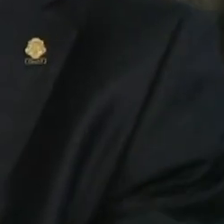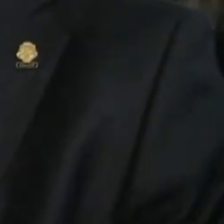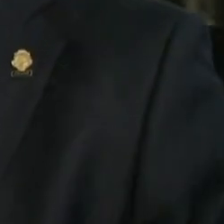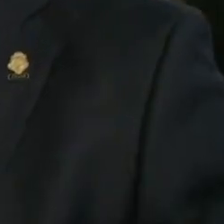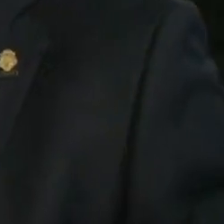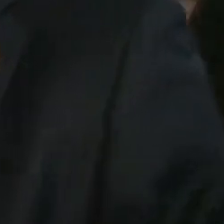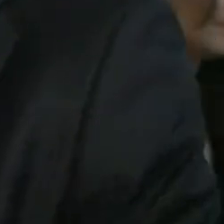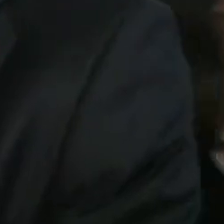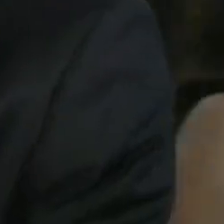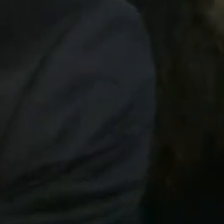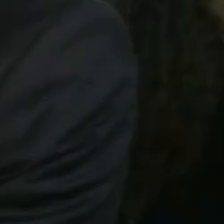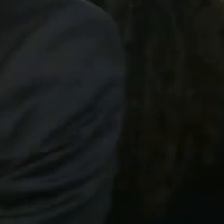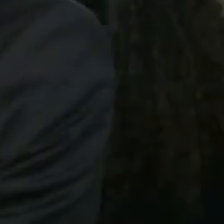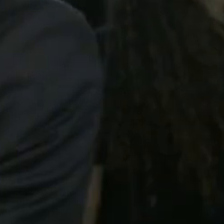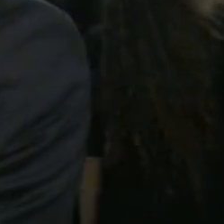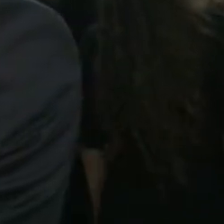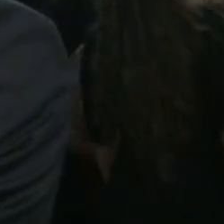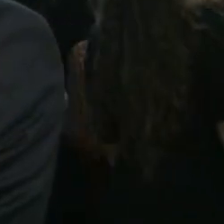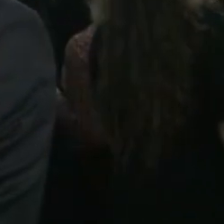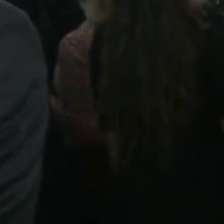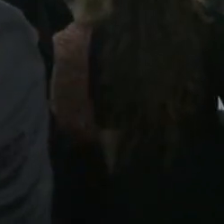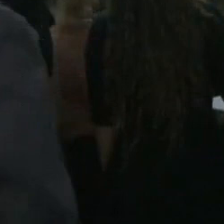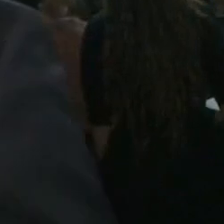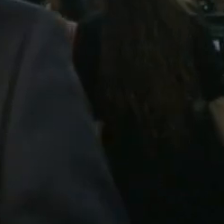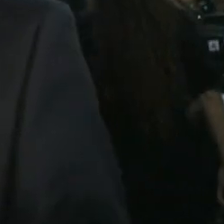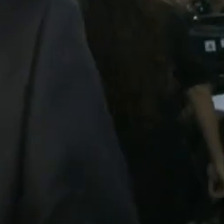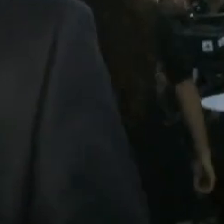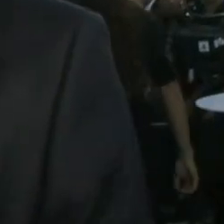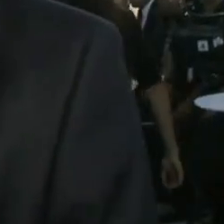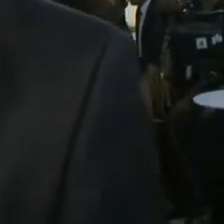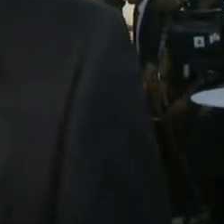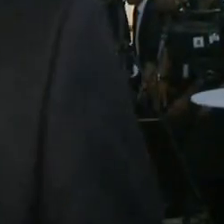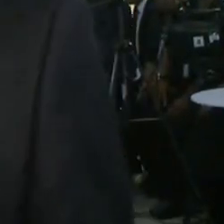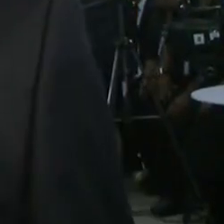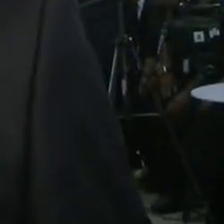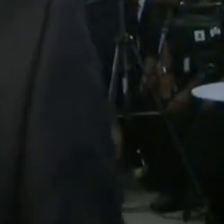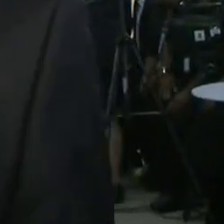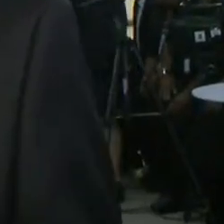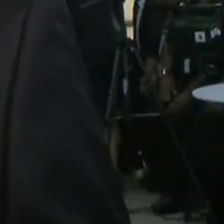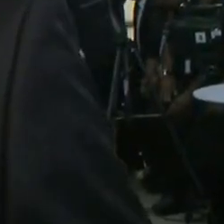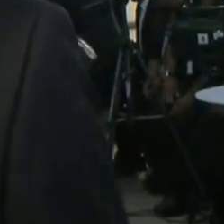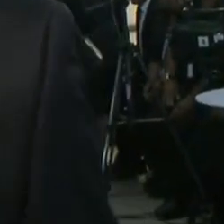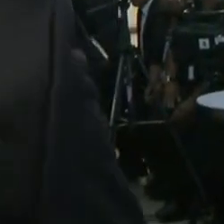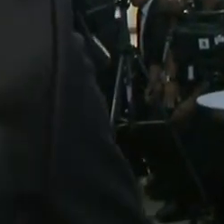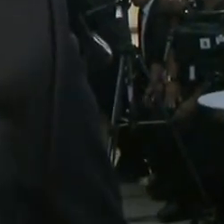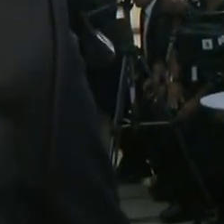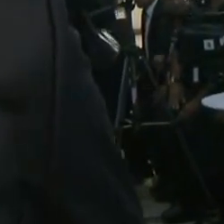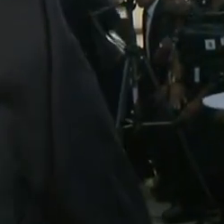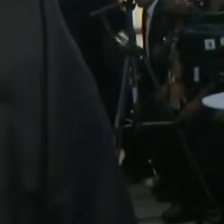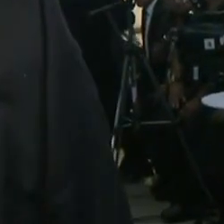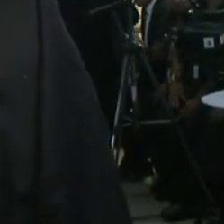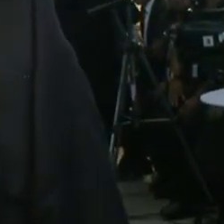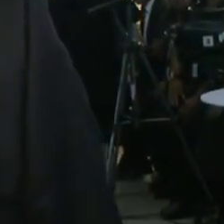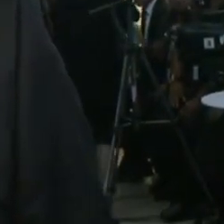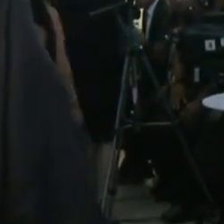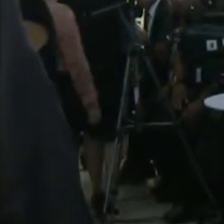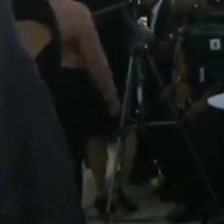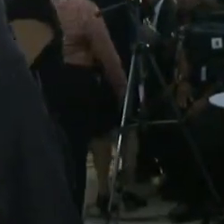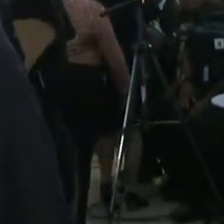mantener una coherencia con lo que argumentaron para la presidencia y que no se vea que su único interés es ocupar algún puesto.